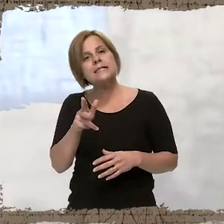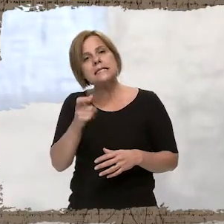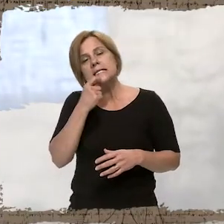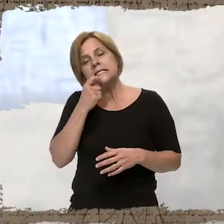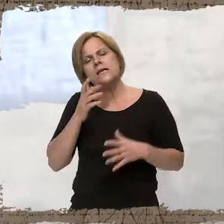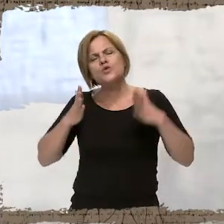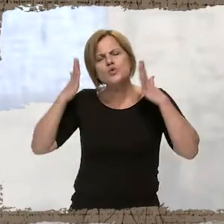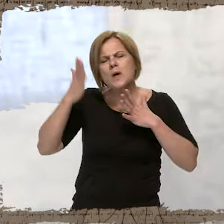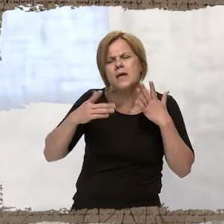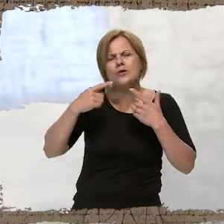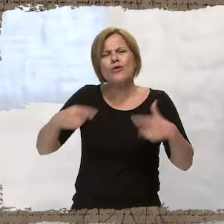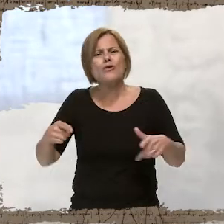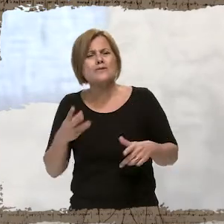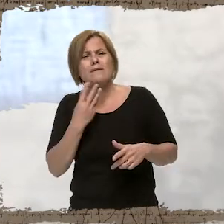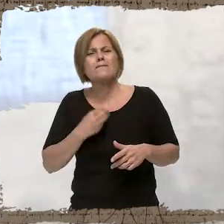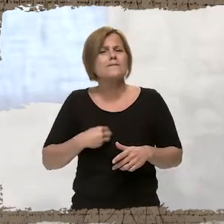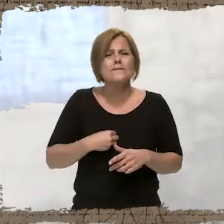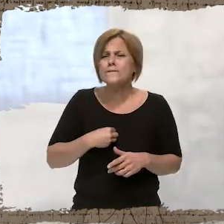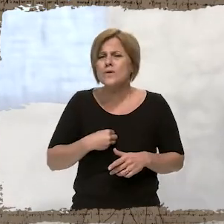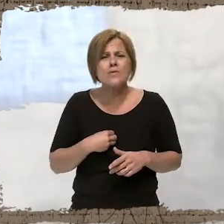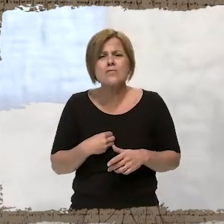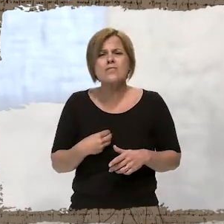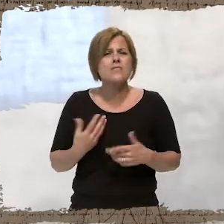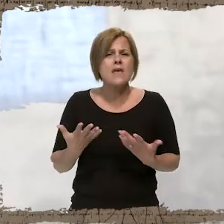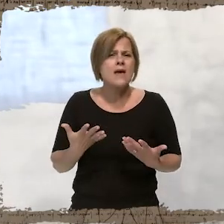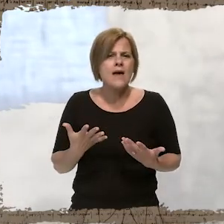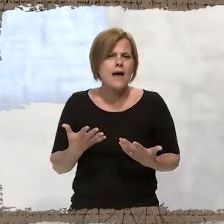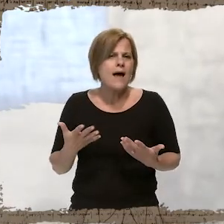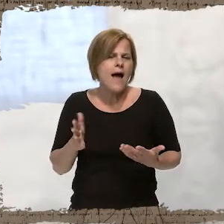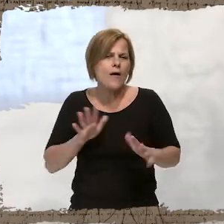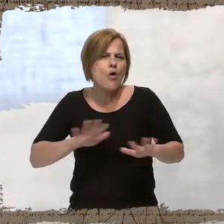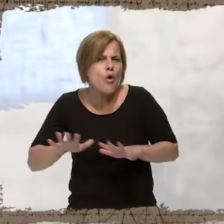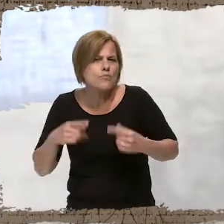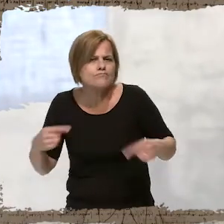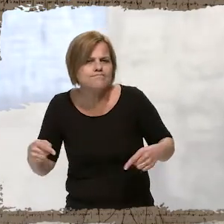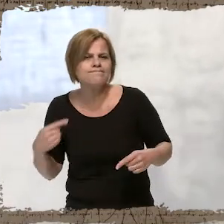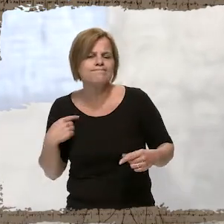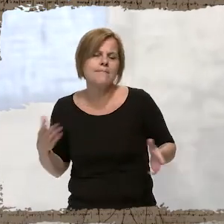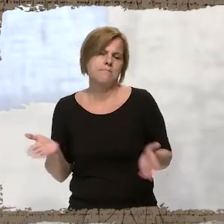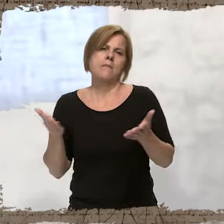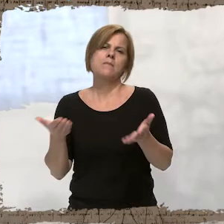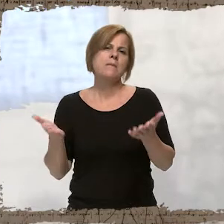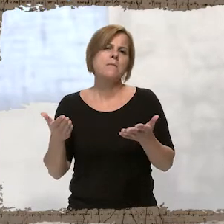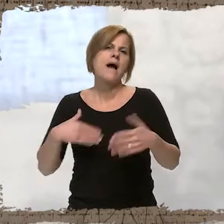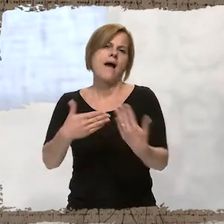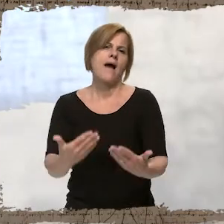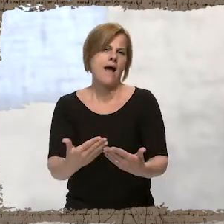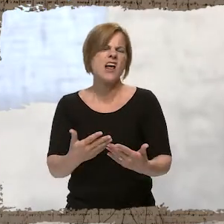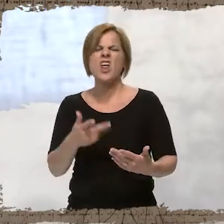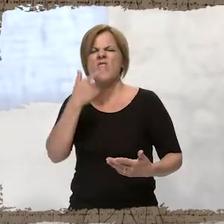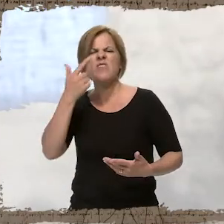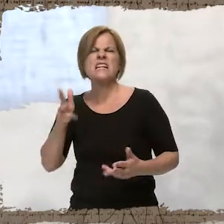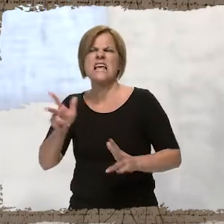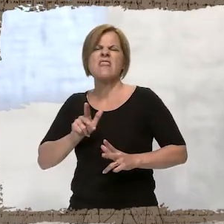es que si tienen algún sueño si hay algo que les gusta hacer mucho alguna actividad que hagan la no